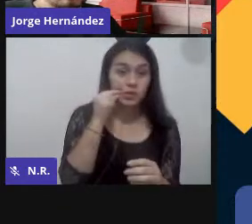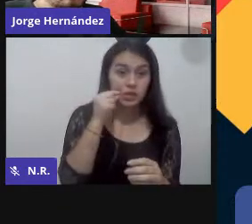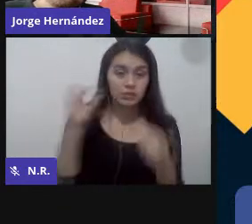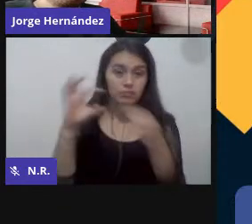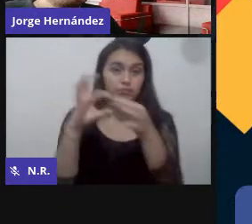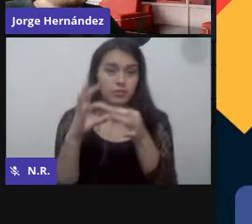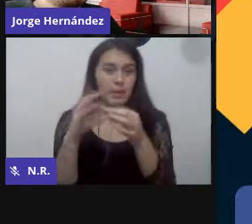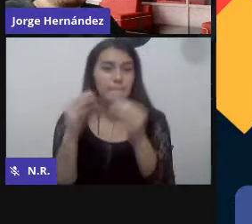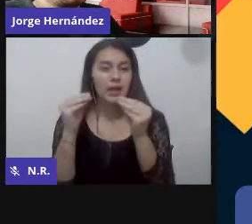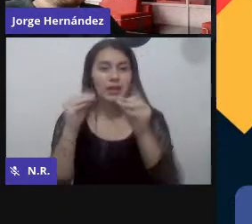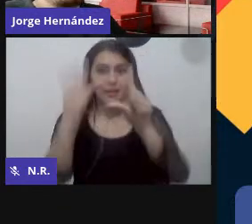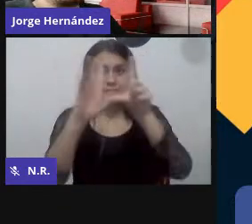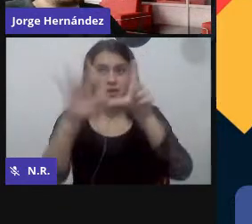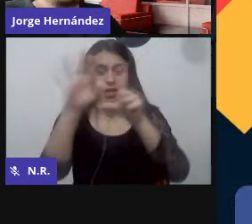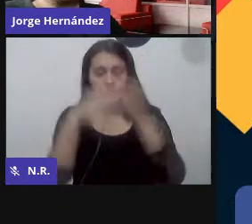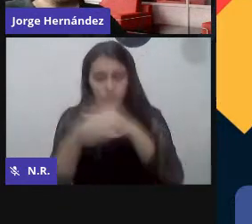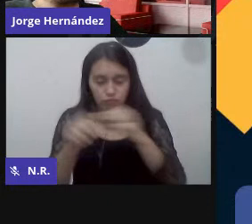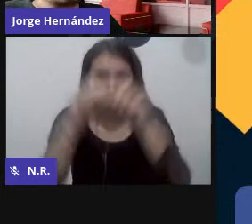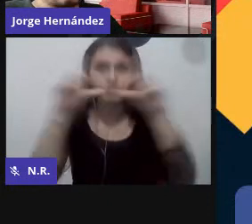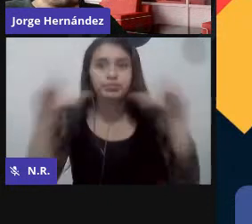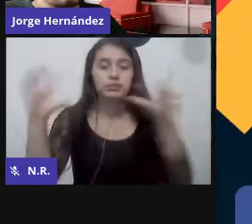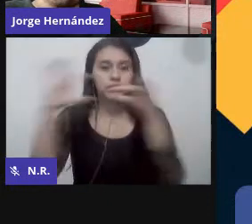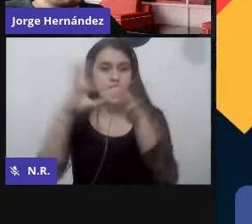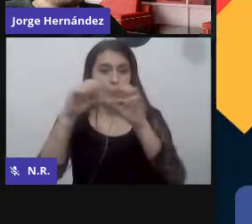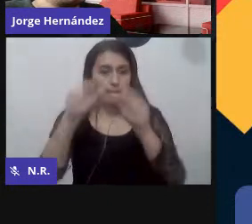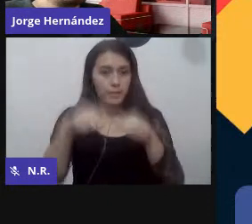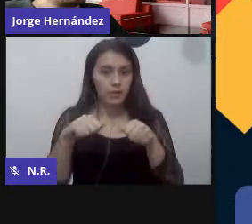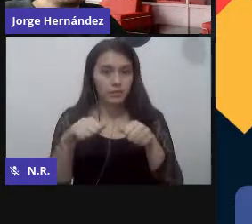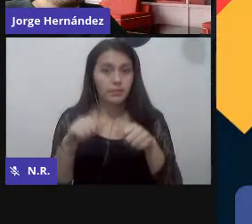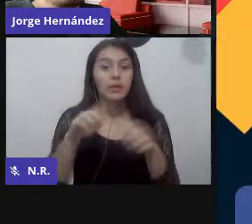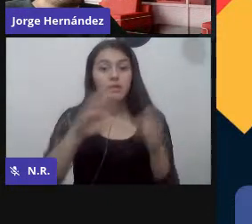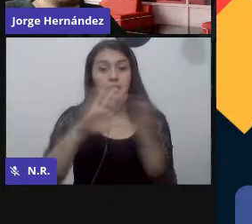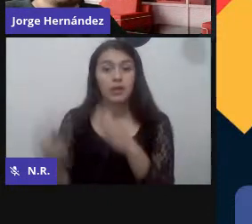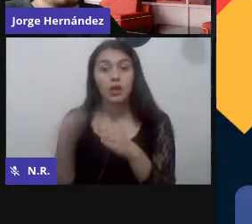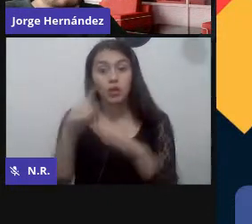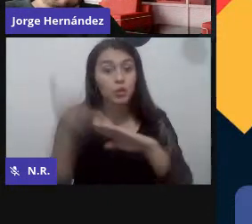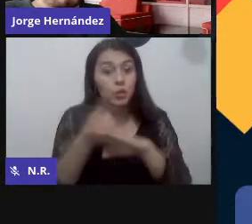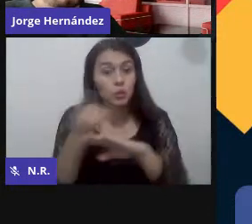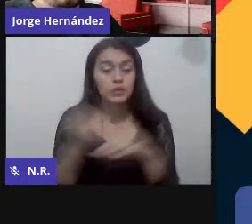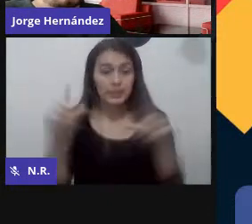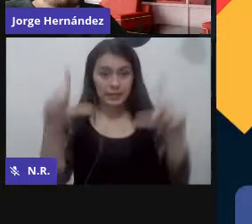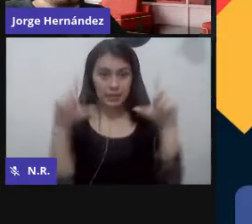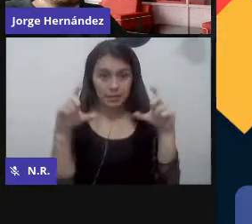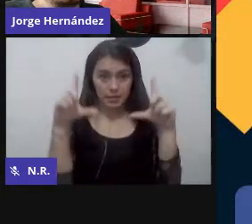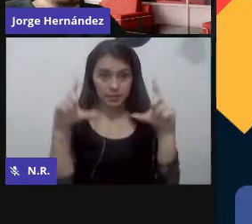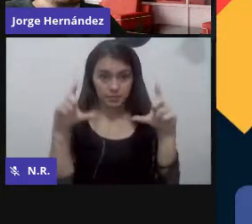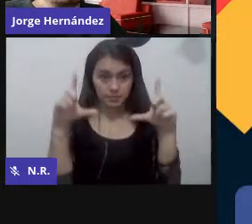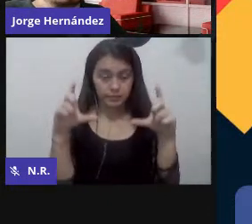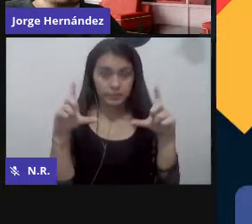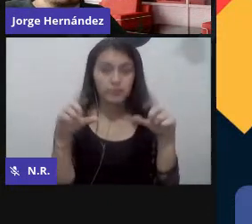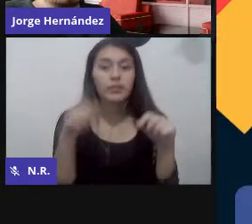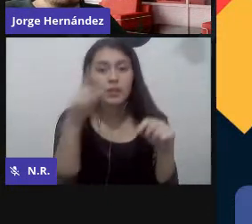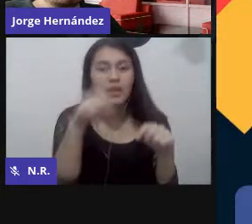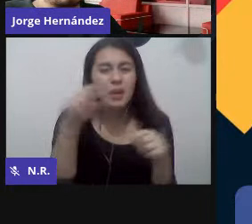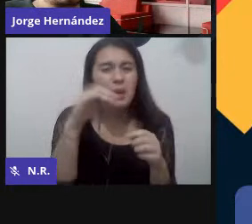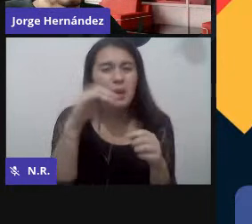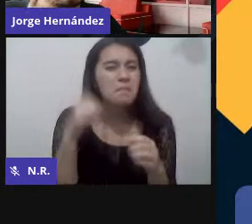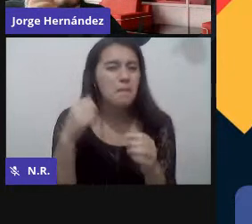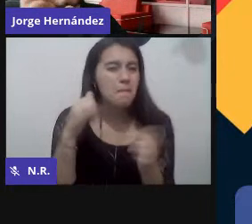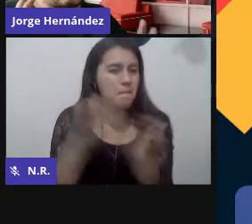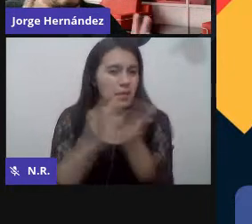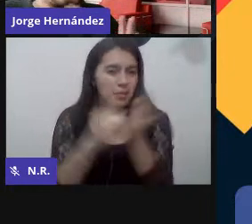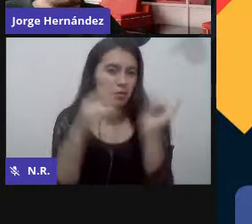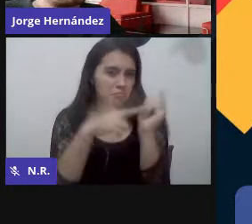poderlos conectar. Y la otra, que es usar cámara, que es algo muy similar a lo que ustedes encuentran con YouTube, que